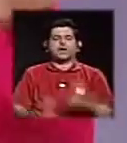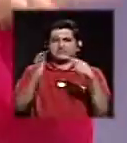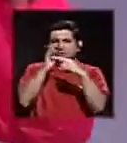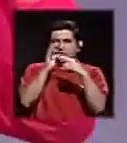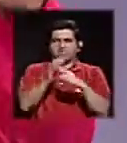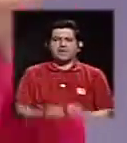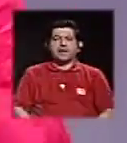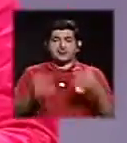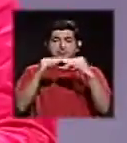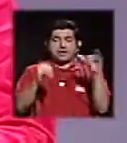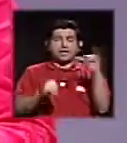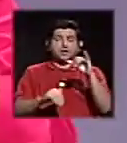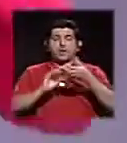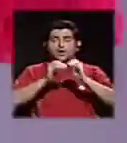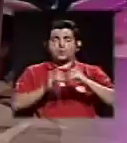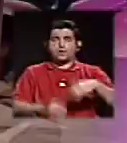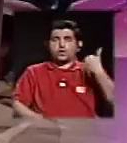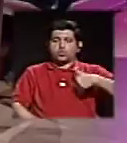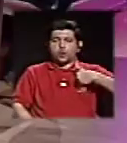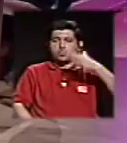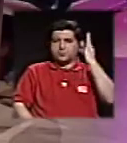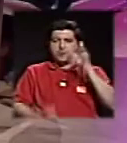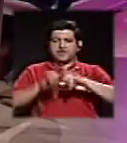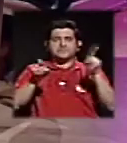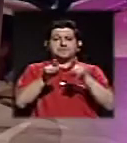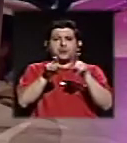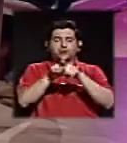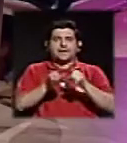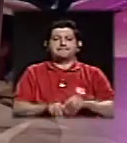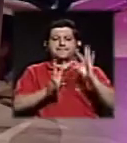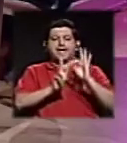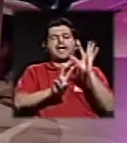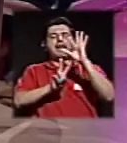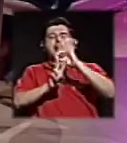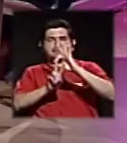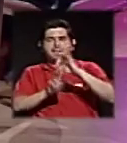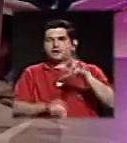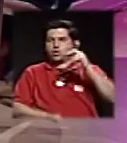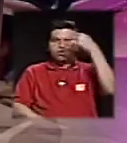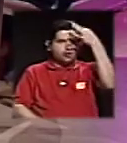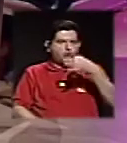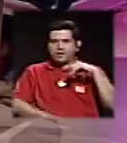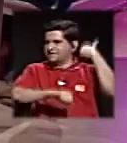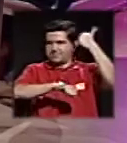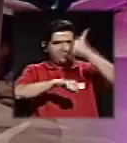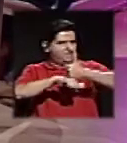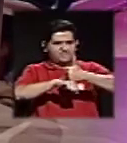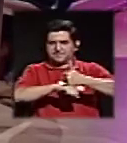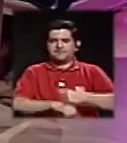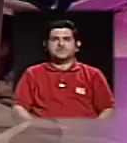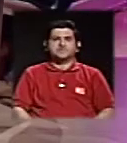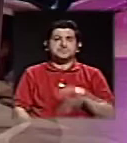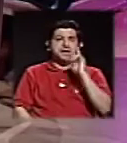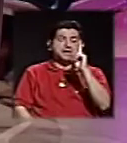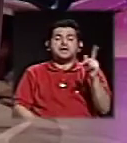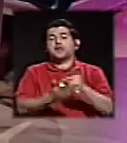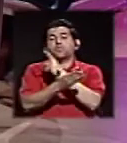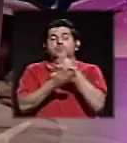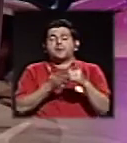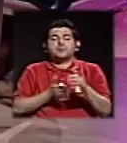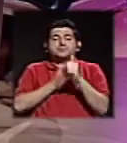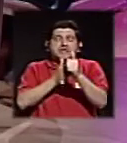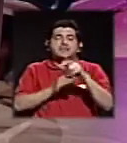igual cantidad de hombres y mujeres pero además alternabilidad verdad no hay un criterio para establecer que en una provincia